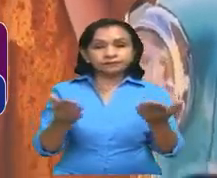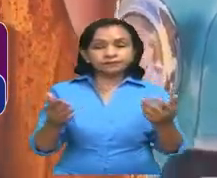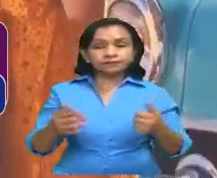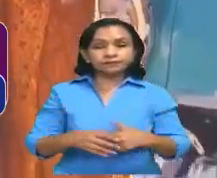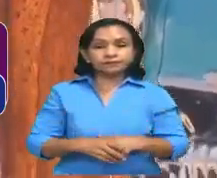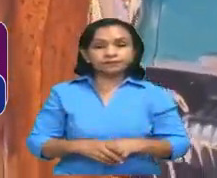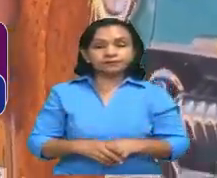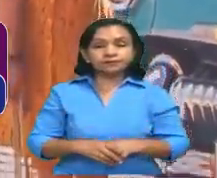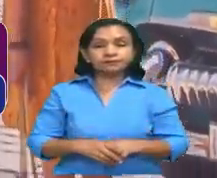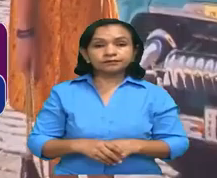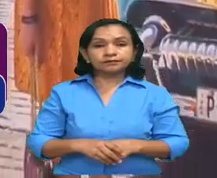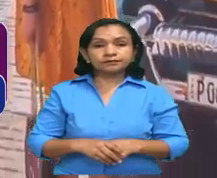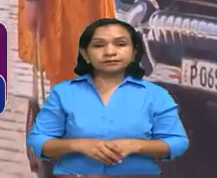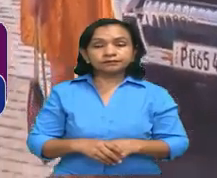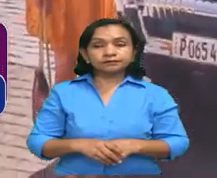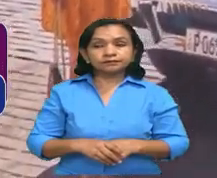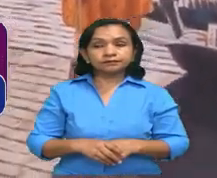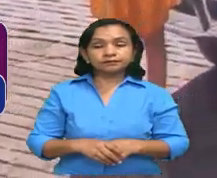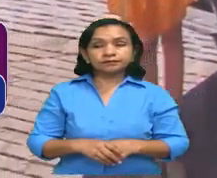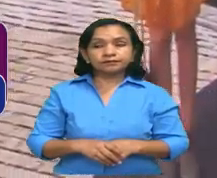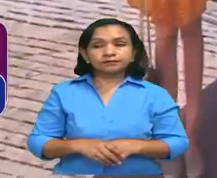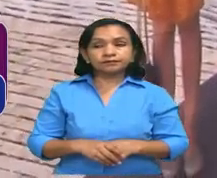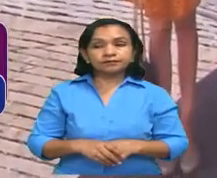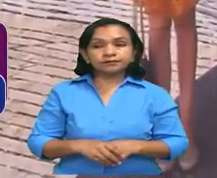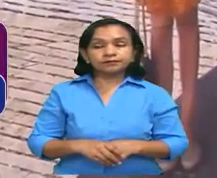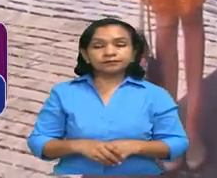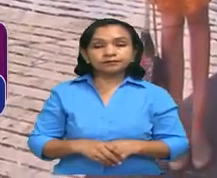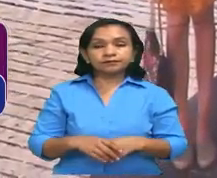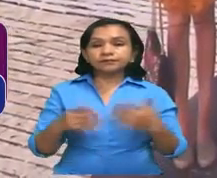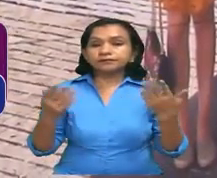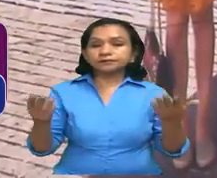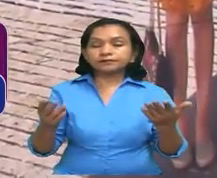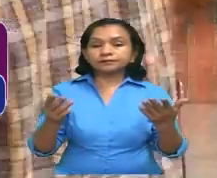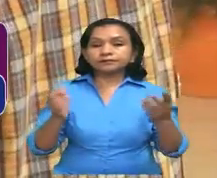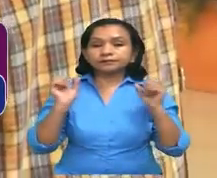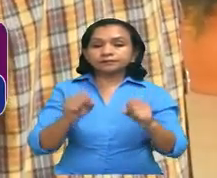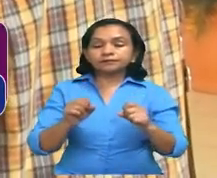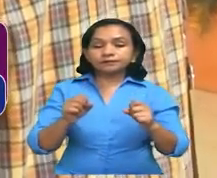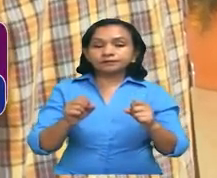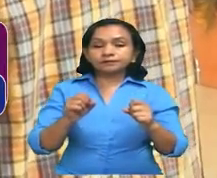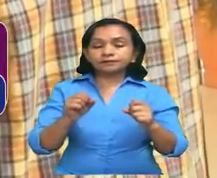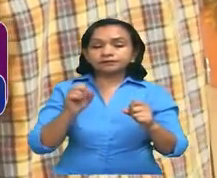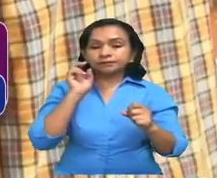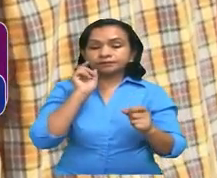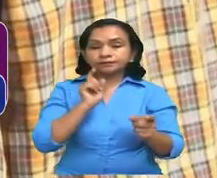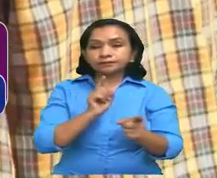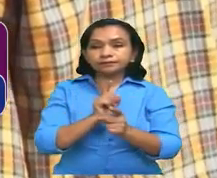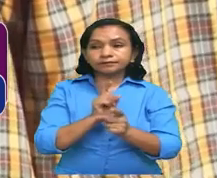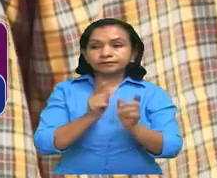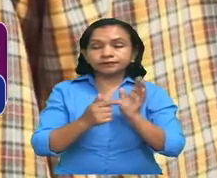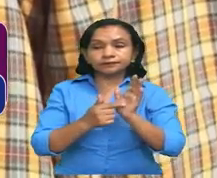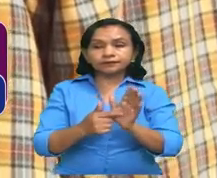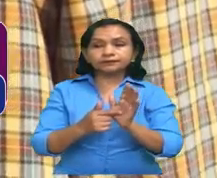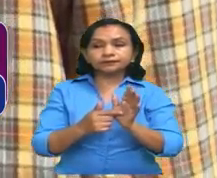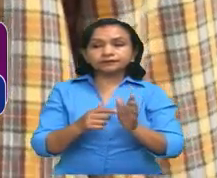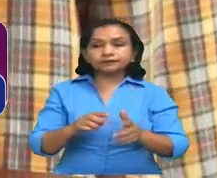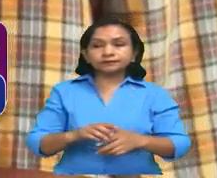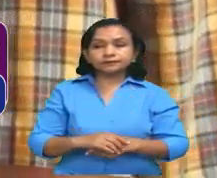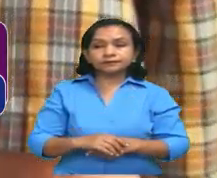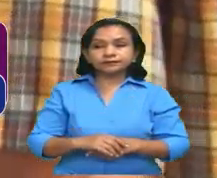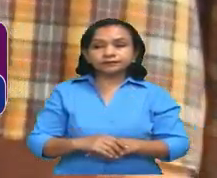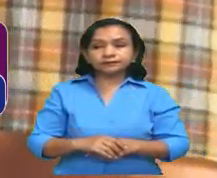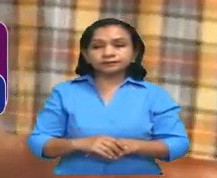otras aerolíneas que ya prestan el servicio, pero eso abre la posibilidad a poder traer más turistas hacia nuestro país, y que de nuestro